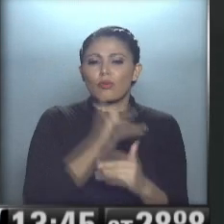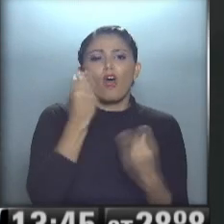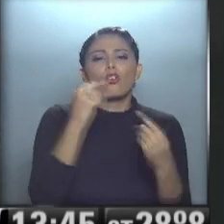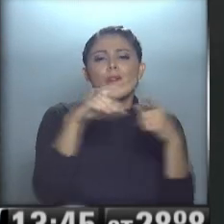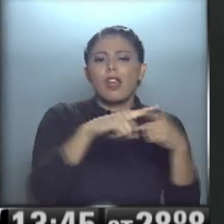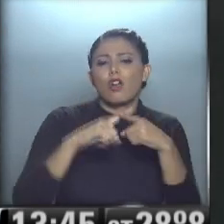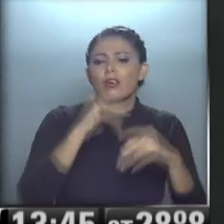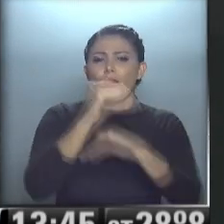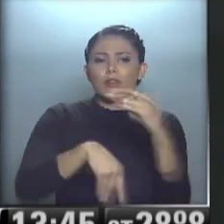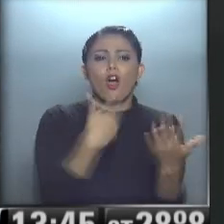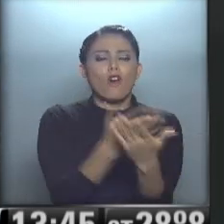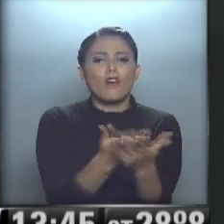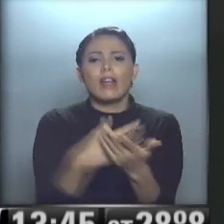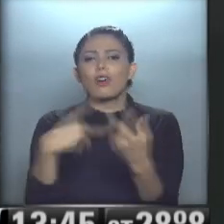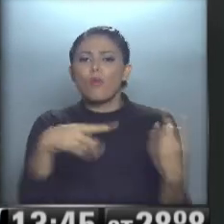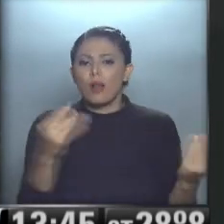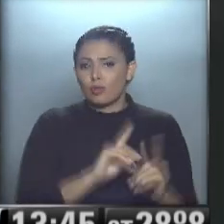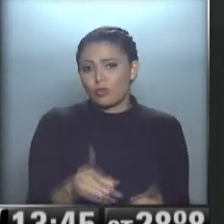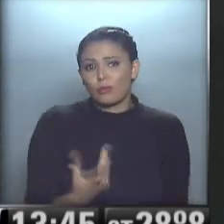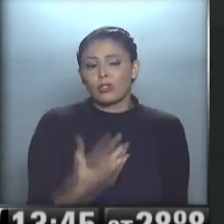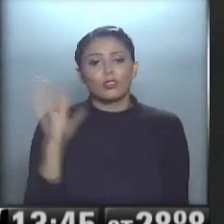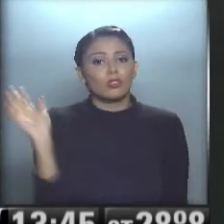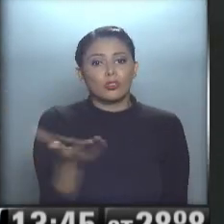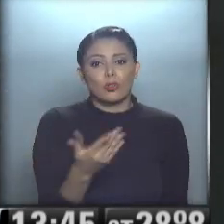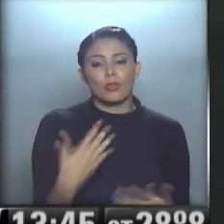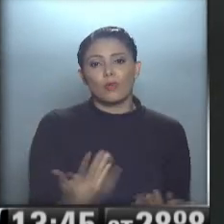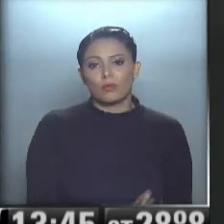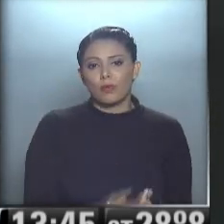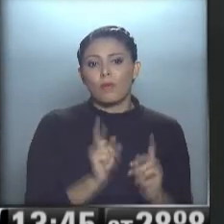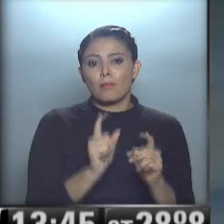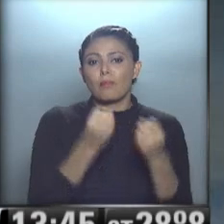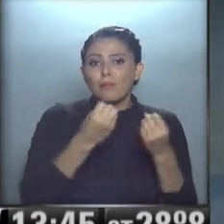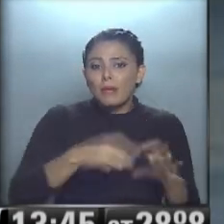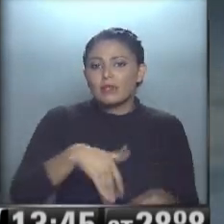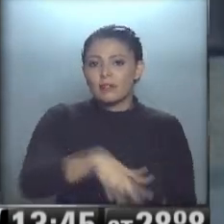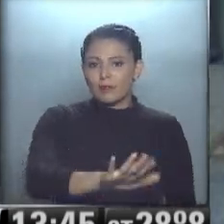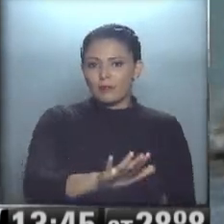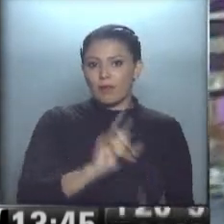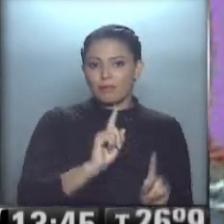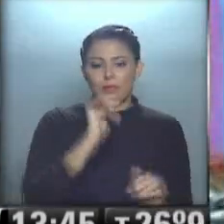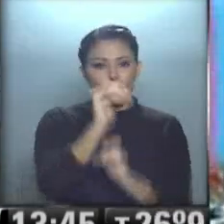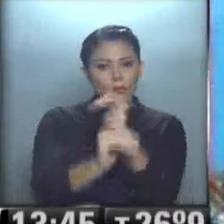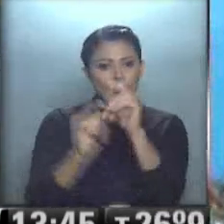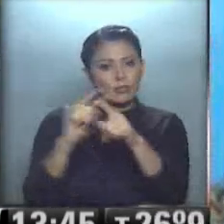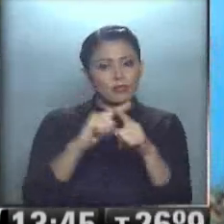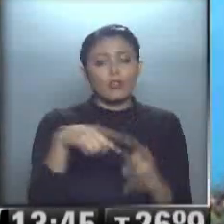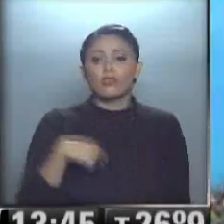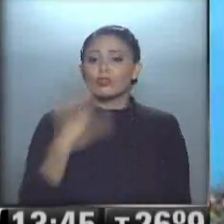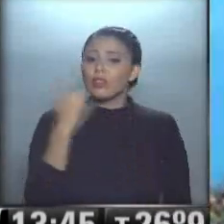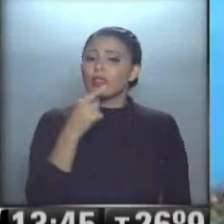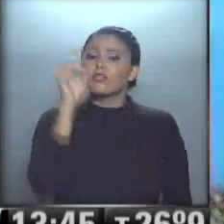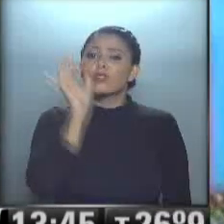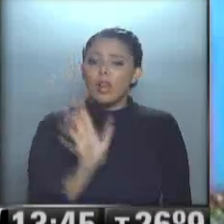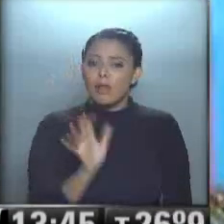negociación ni de las ofertas ni de las propuestas porque obviamente forma parte de este proceso de negociación y cuando yo dije simplemente es una